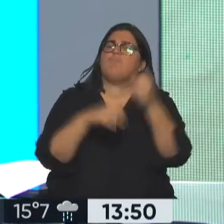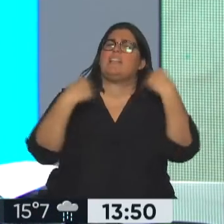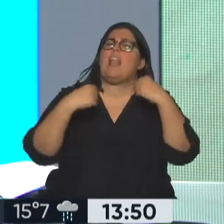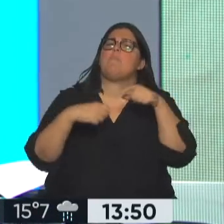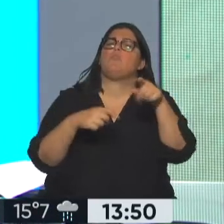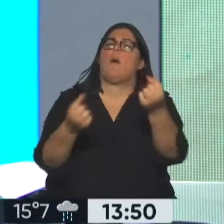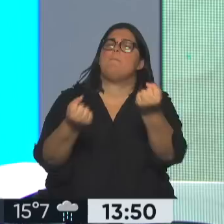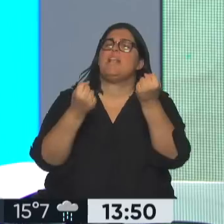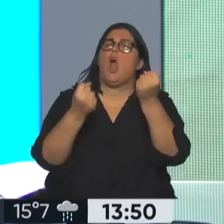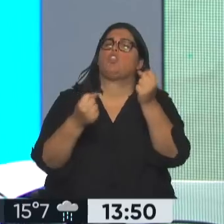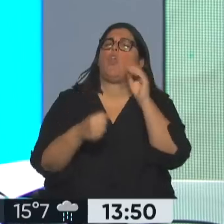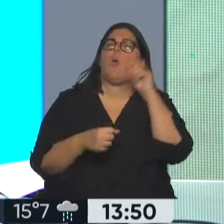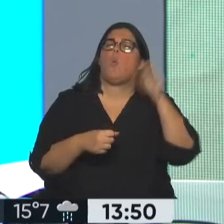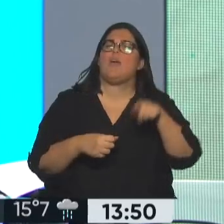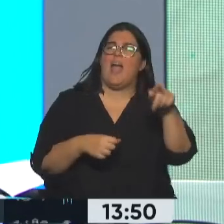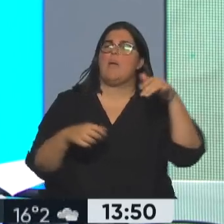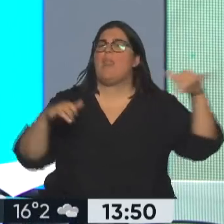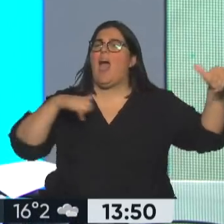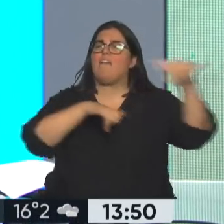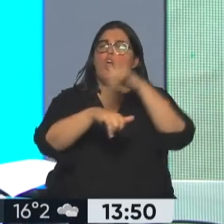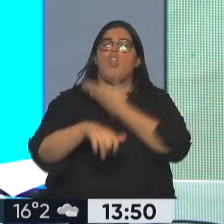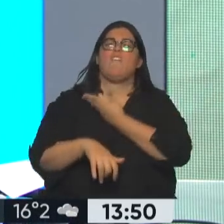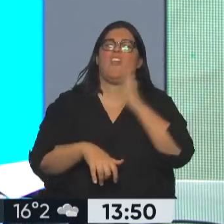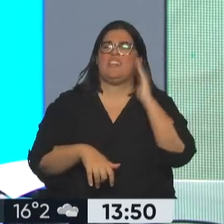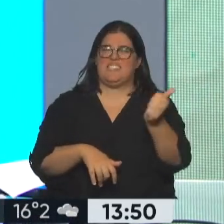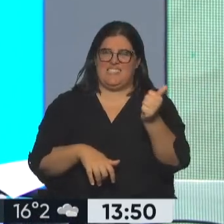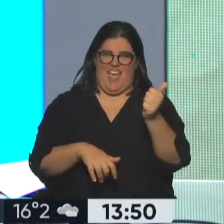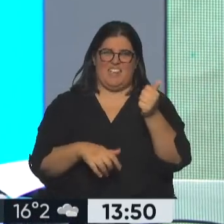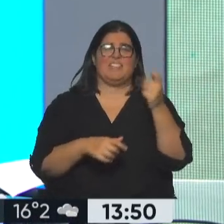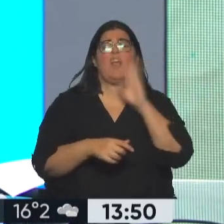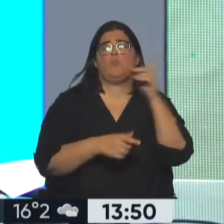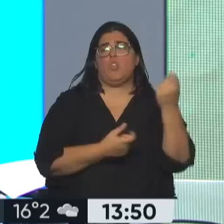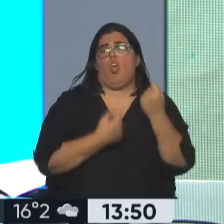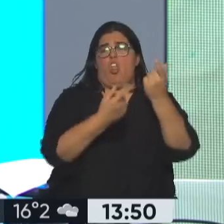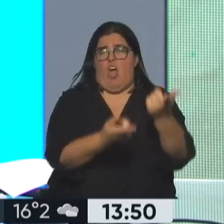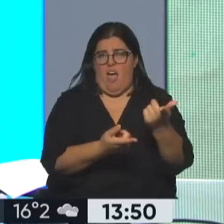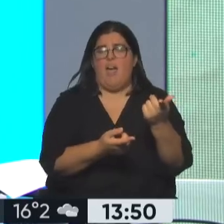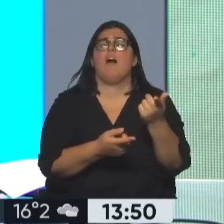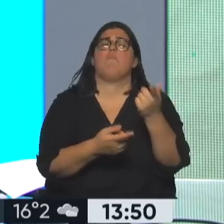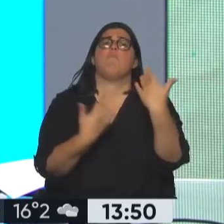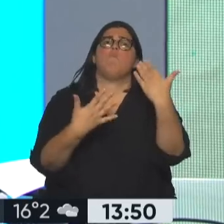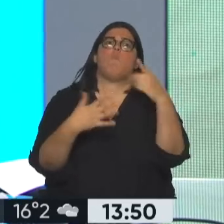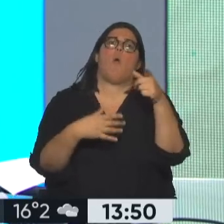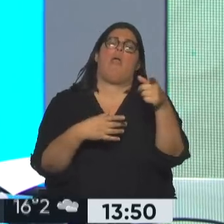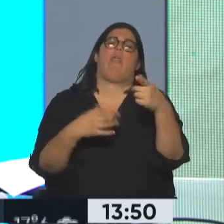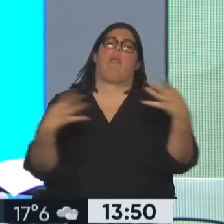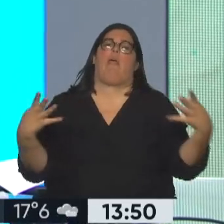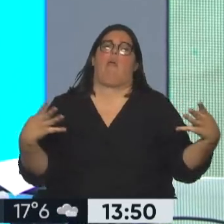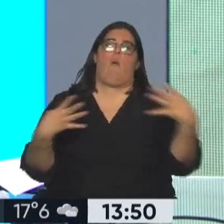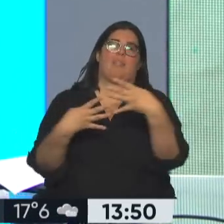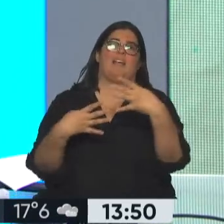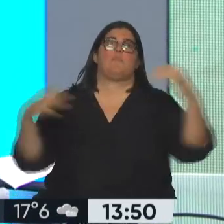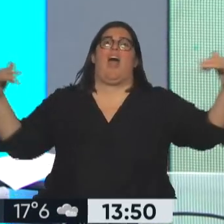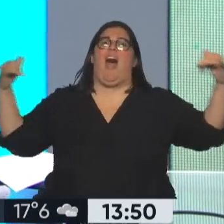ucranianos para el manejo de los aviones F-16 que le da Estados Unidos y que le permiten o le permitirían tomar cierta relevancia en la batalla en el